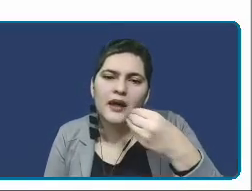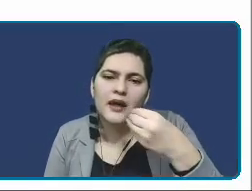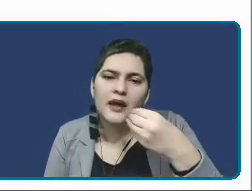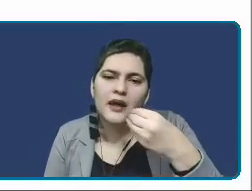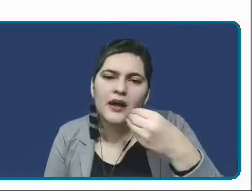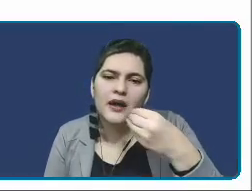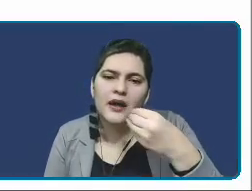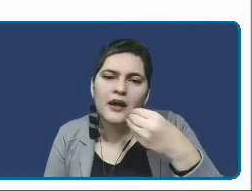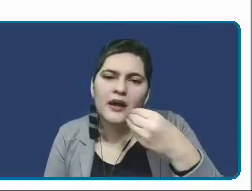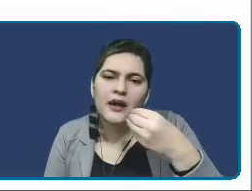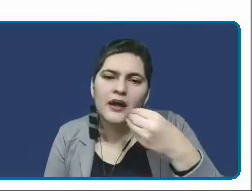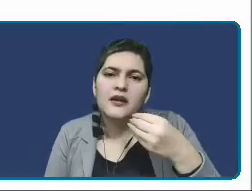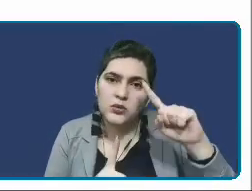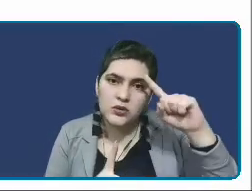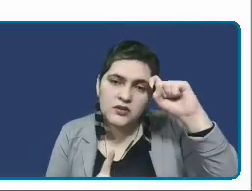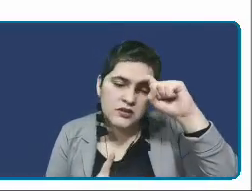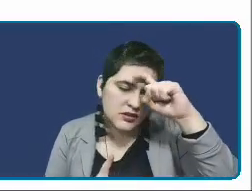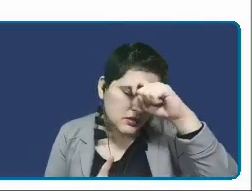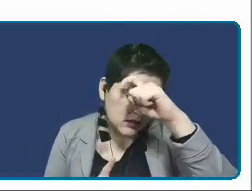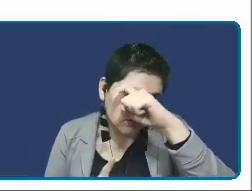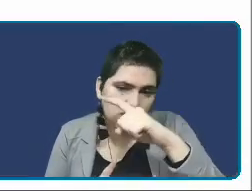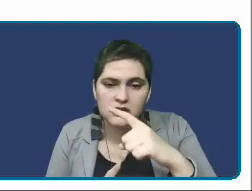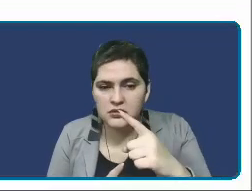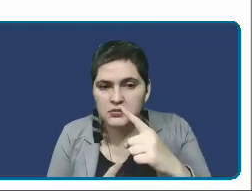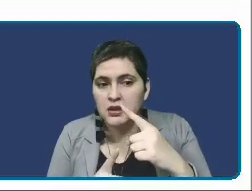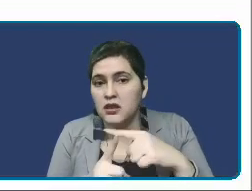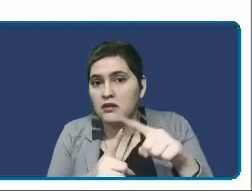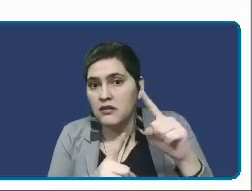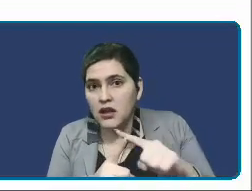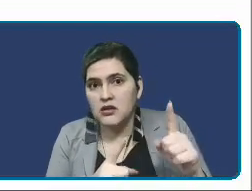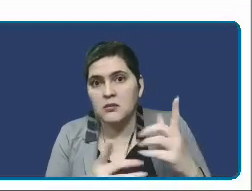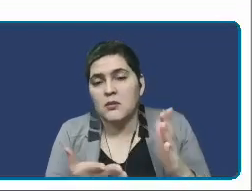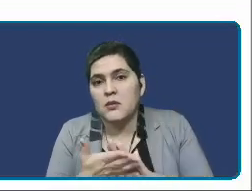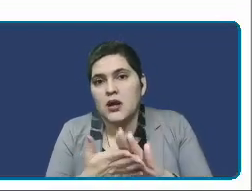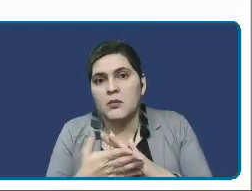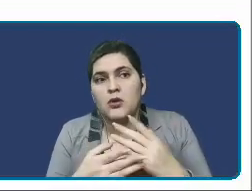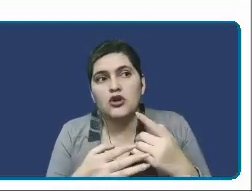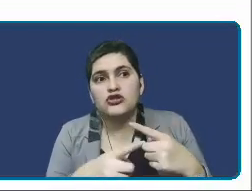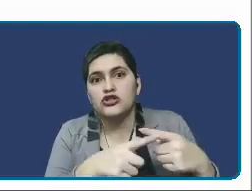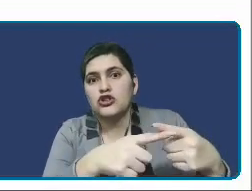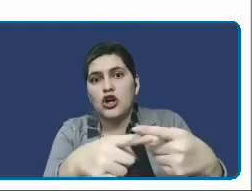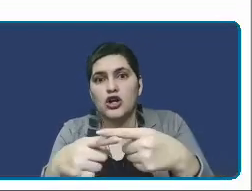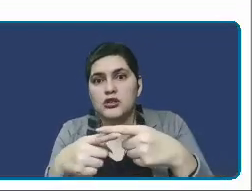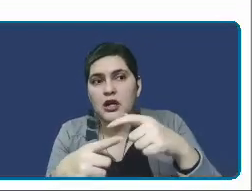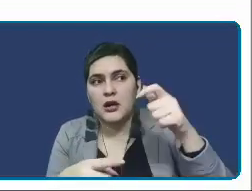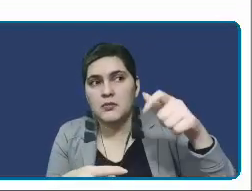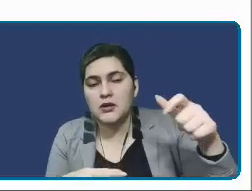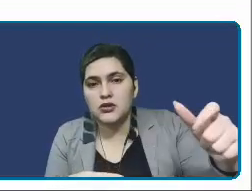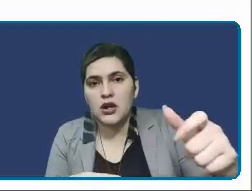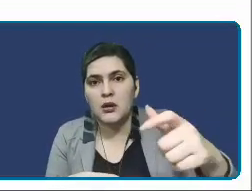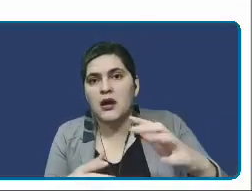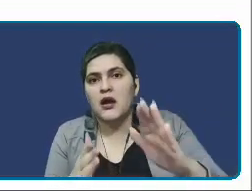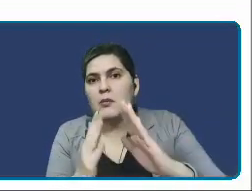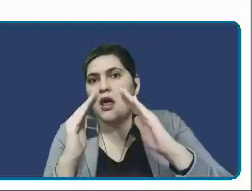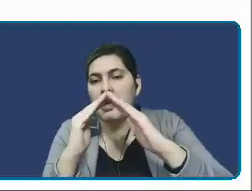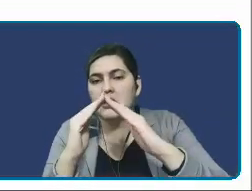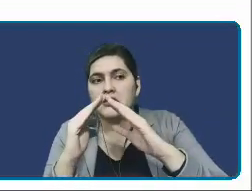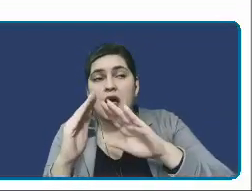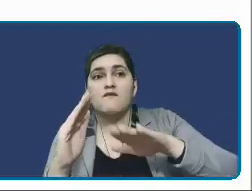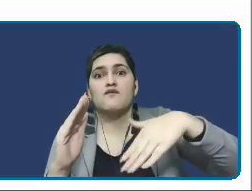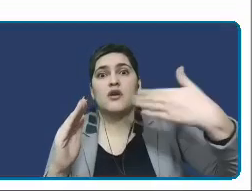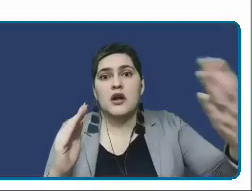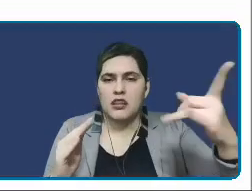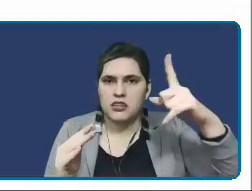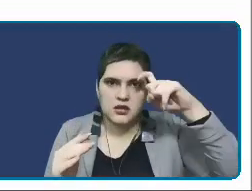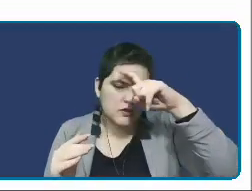¿no es cierto? Y en distintos aspectos. En el área social, más que nada fuera de la casa, más que dentro de la casa. En el